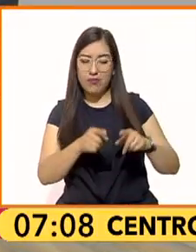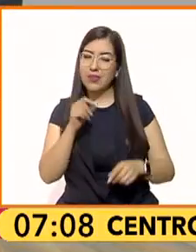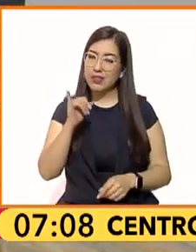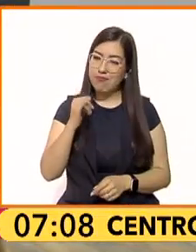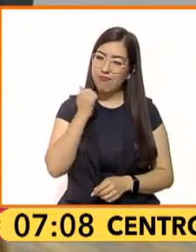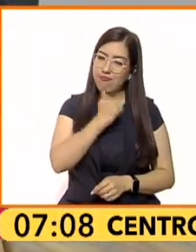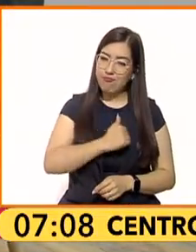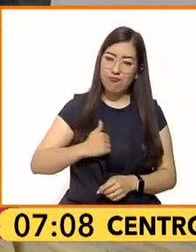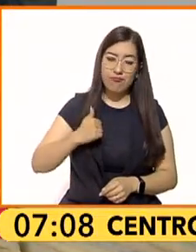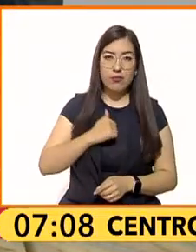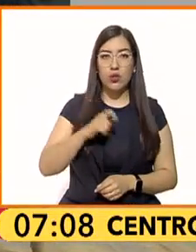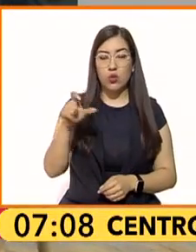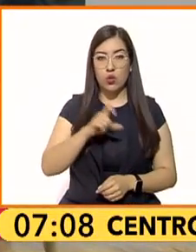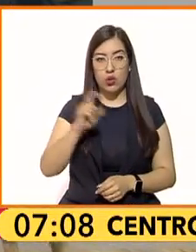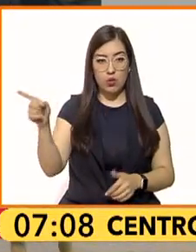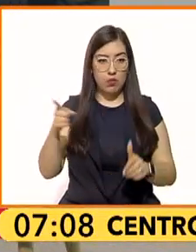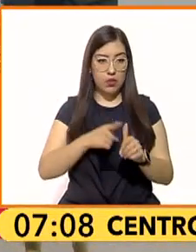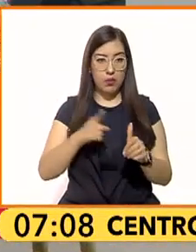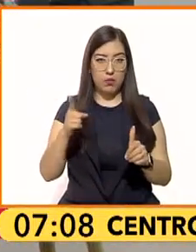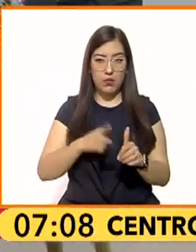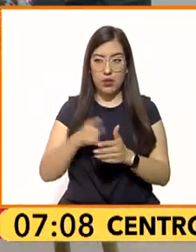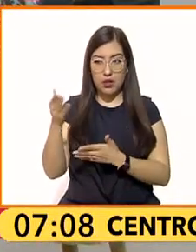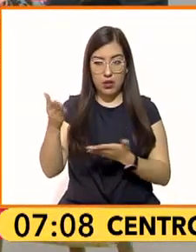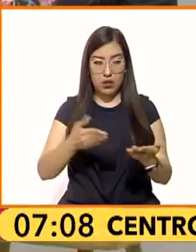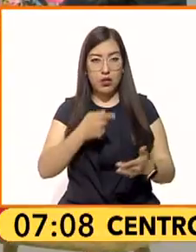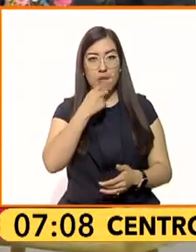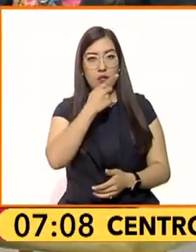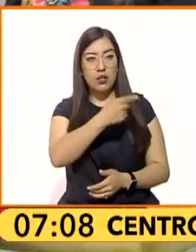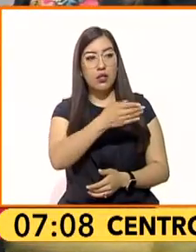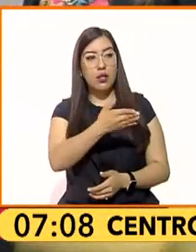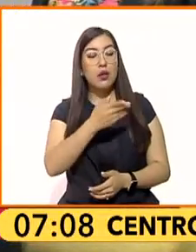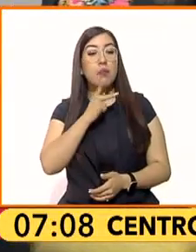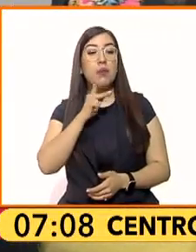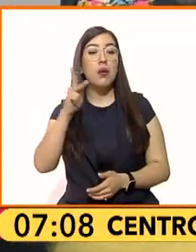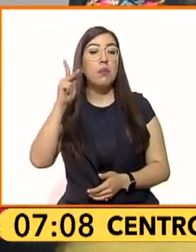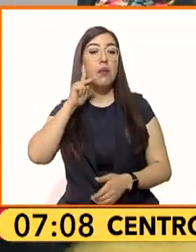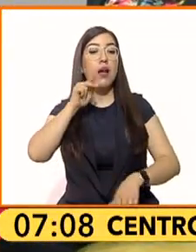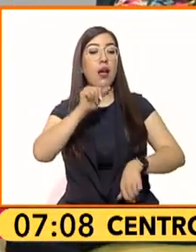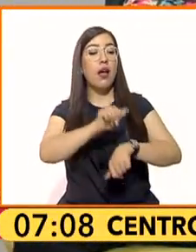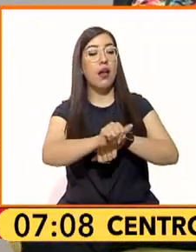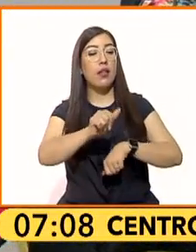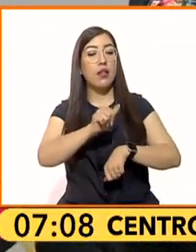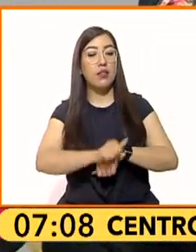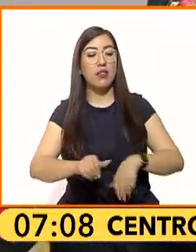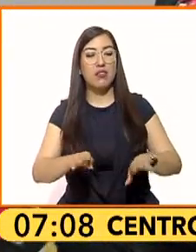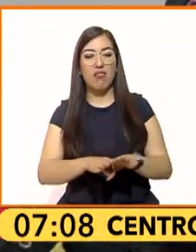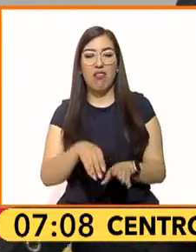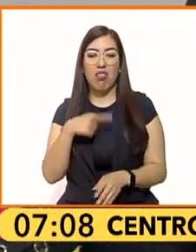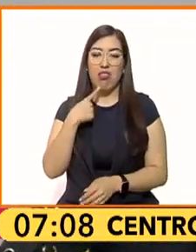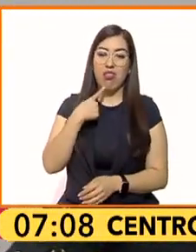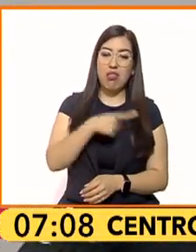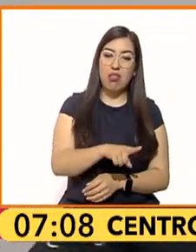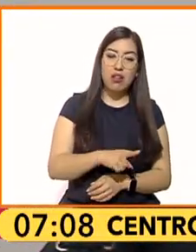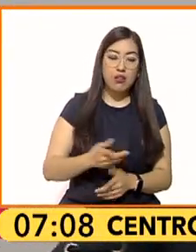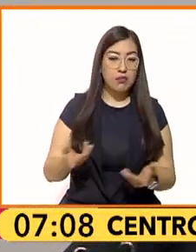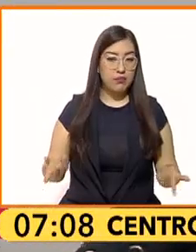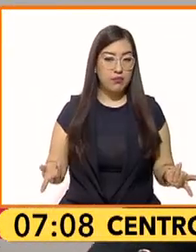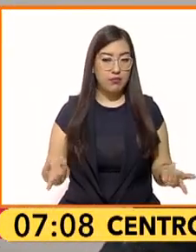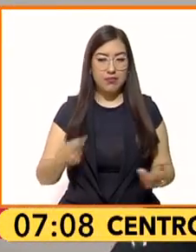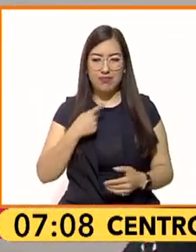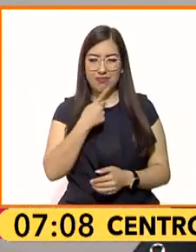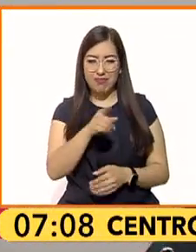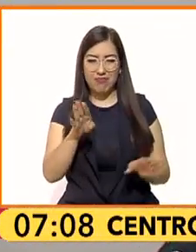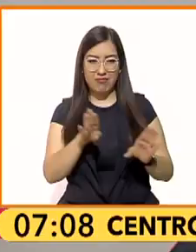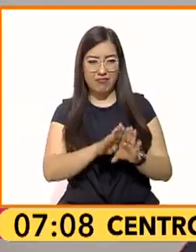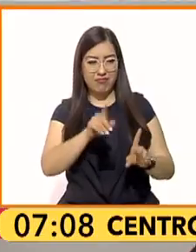cuando llega, le dicen el Papa argentino, pero con un dejo peyorativo, ¿no? Le critican